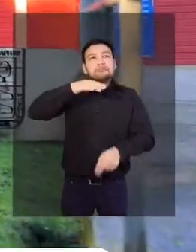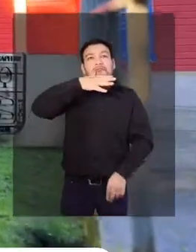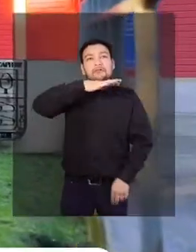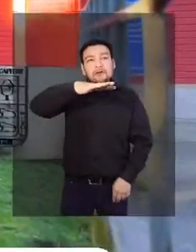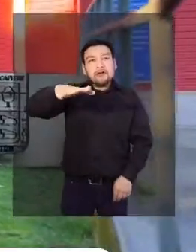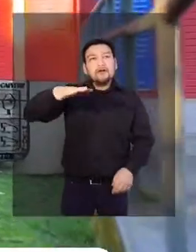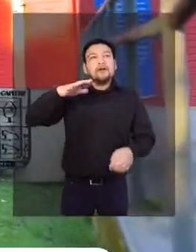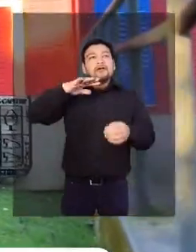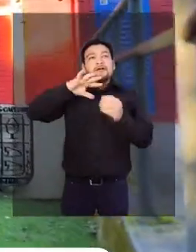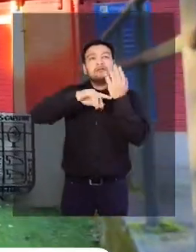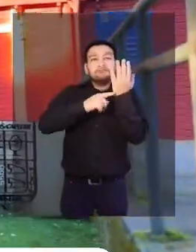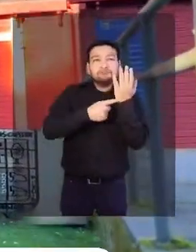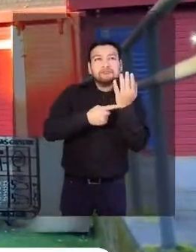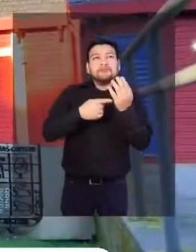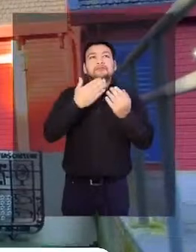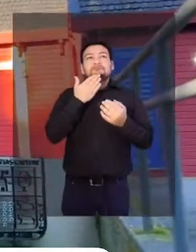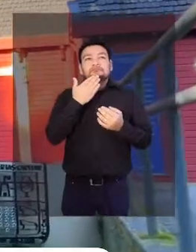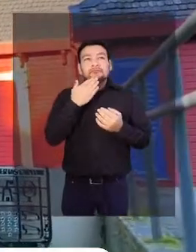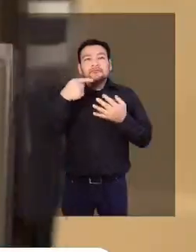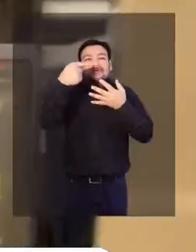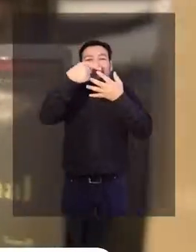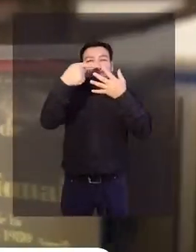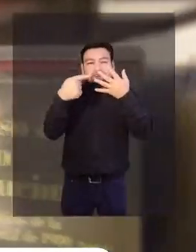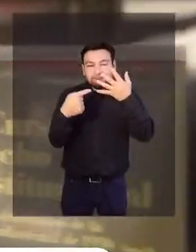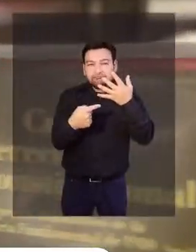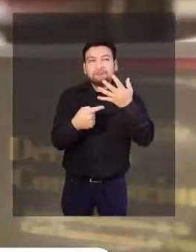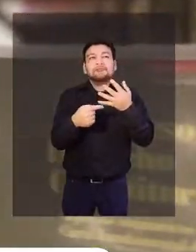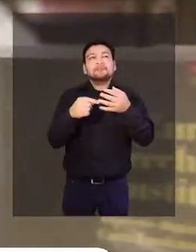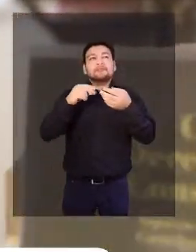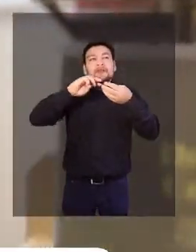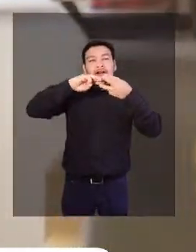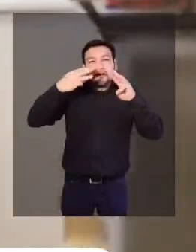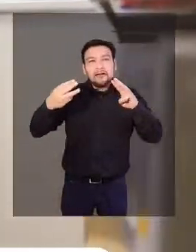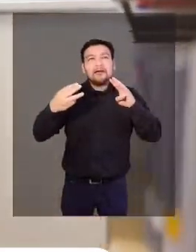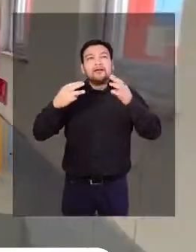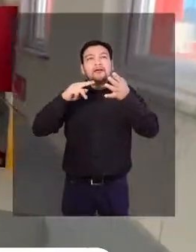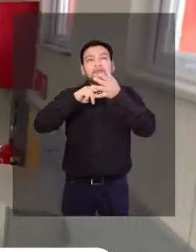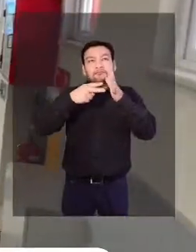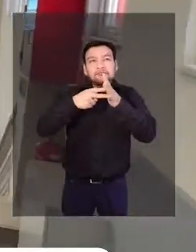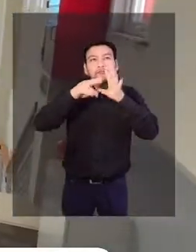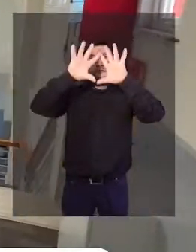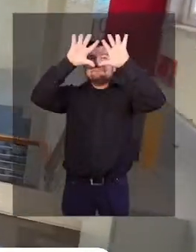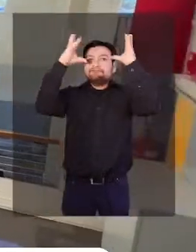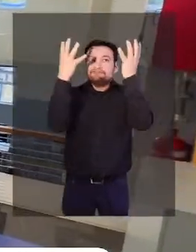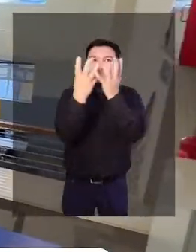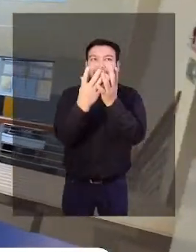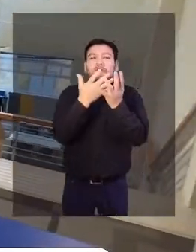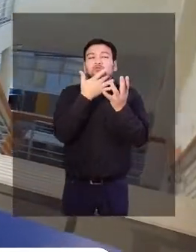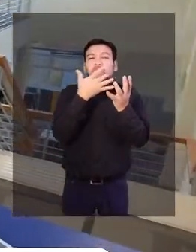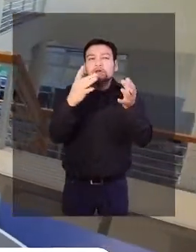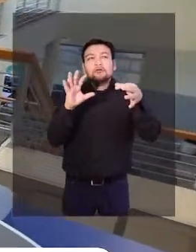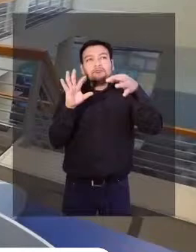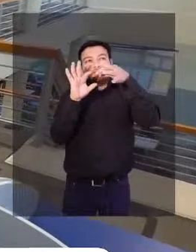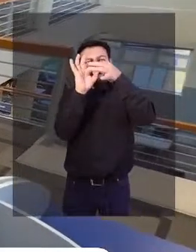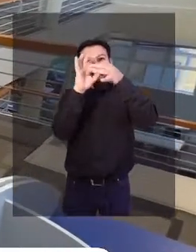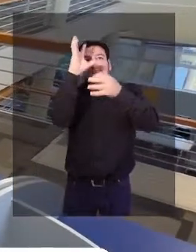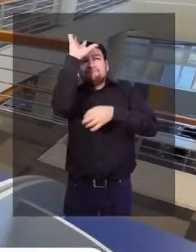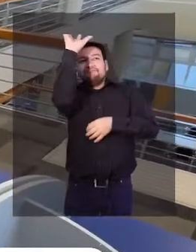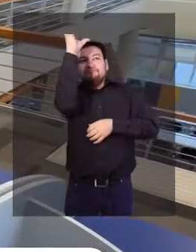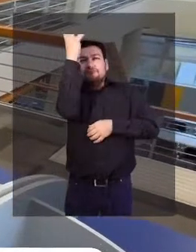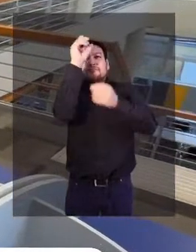A lo largo de sus 34 años de existencia, nuestra sede de Puerto Montt ha experimentado un desarrollo